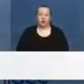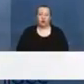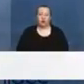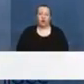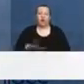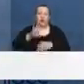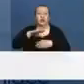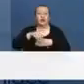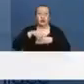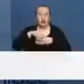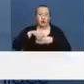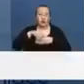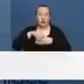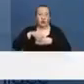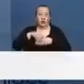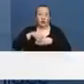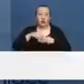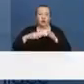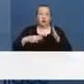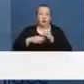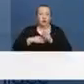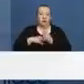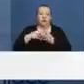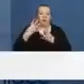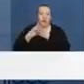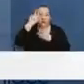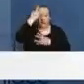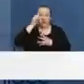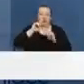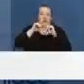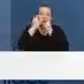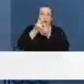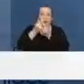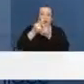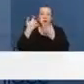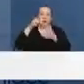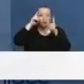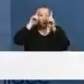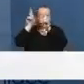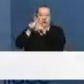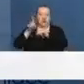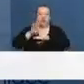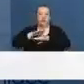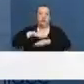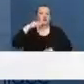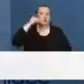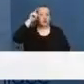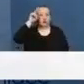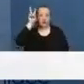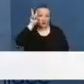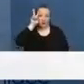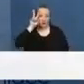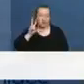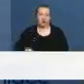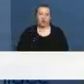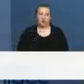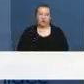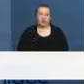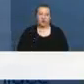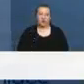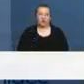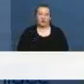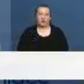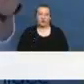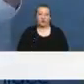manteníamos las páginas cárceles porque hemos hecho un pacto con las mafias como explica eso que metan hasta fusiles en la cárcel